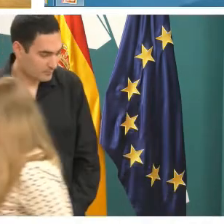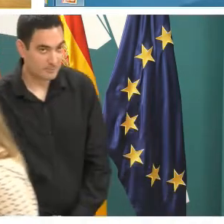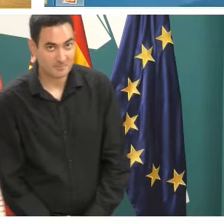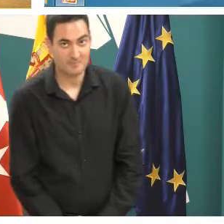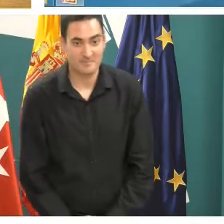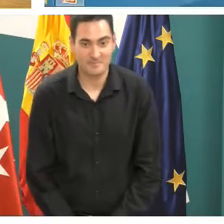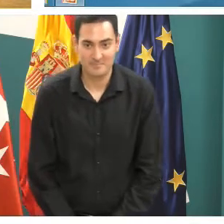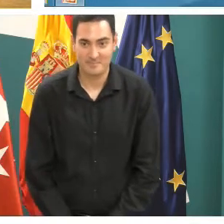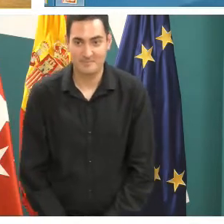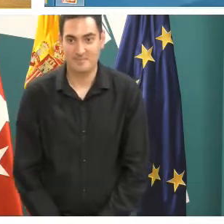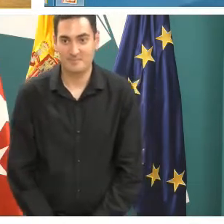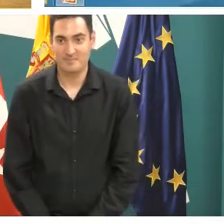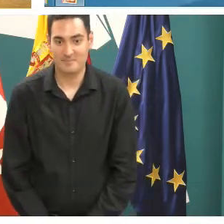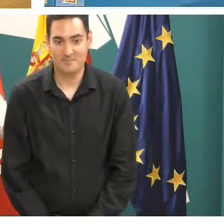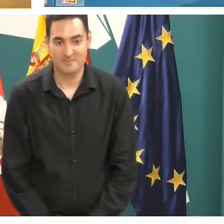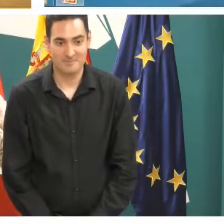Bueno.